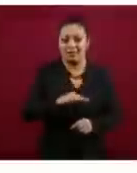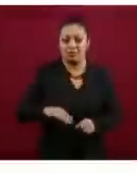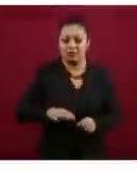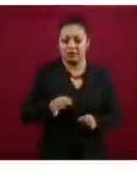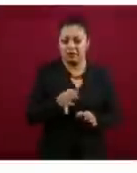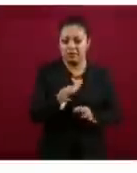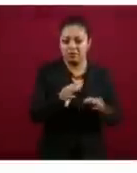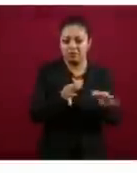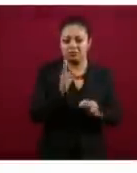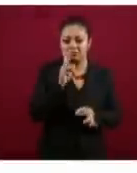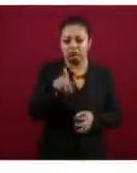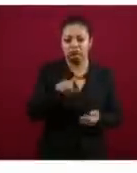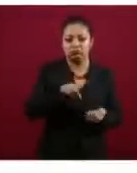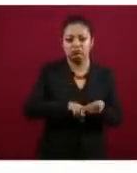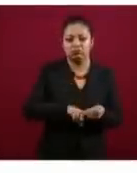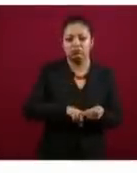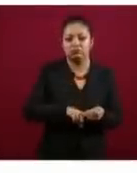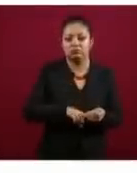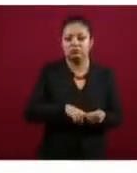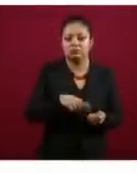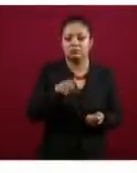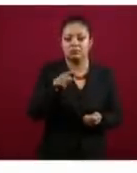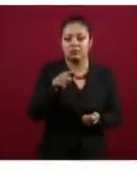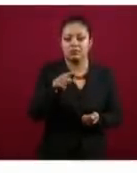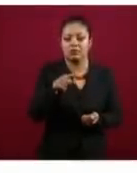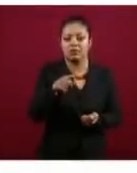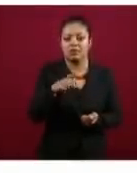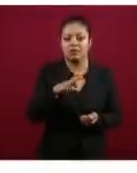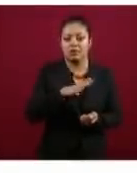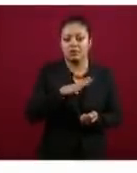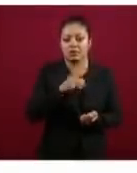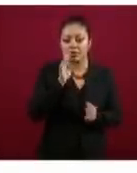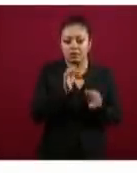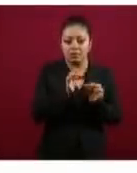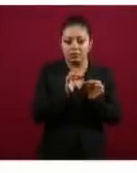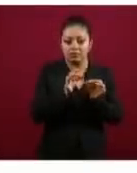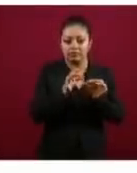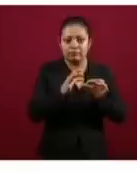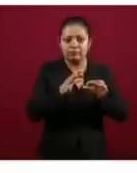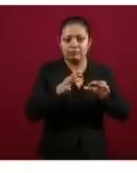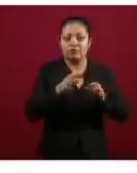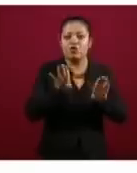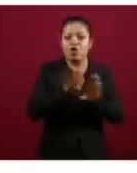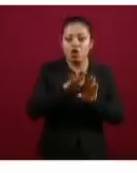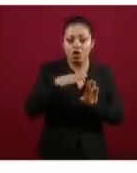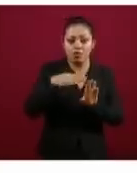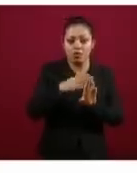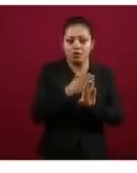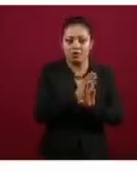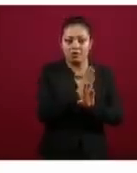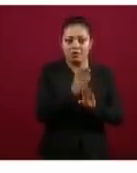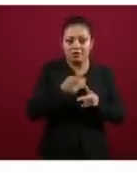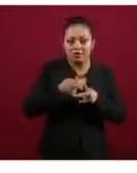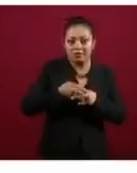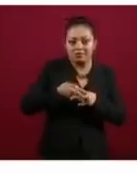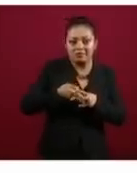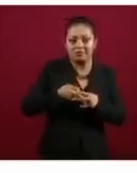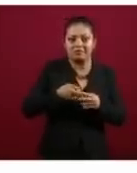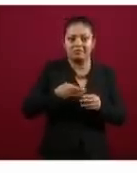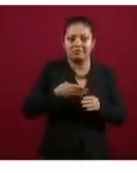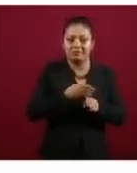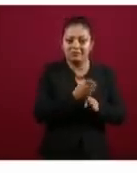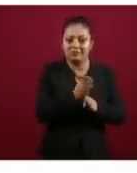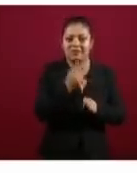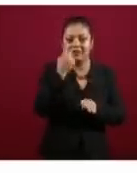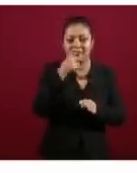Ya esto es bajo la directriz del INPI, se va definiendo cómo vamos a ir atacando a cada comunidad que tenga la